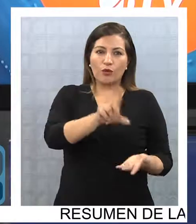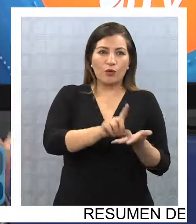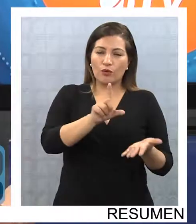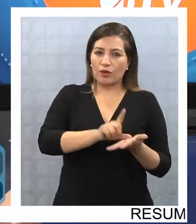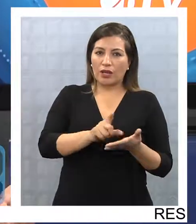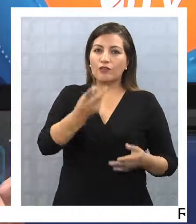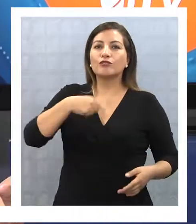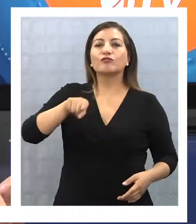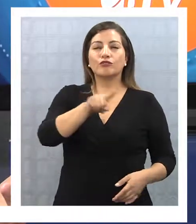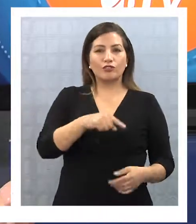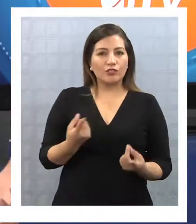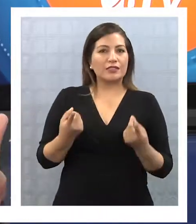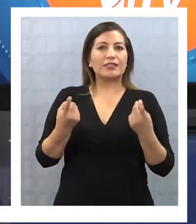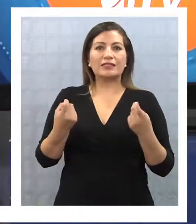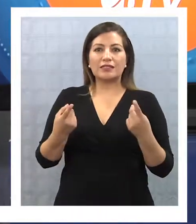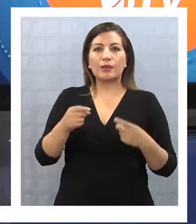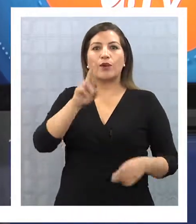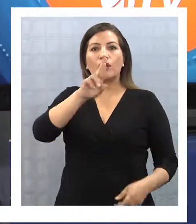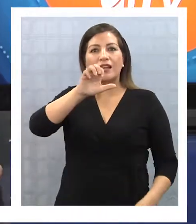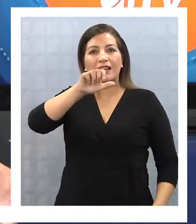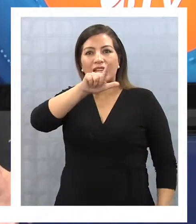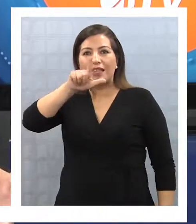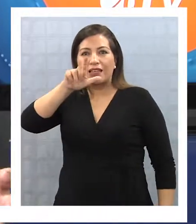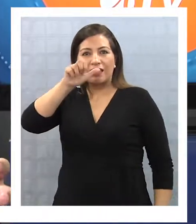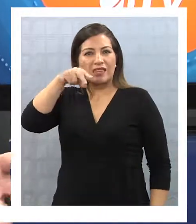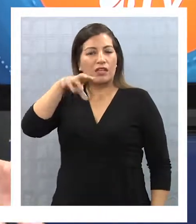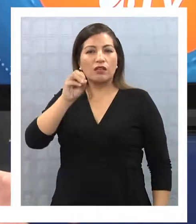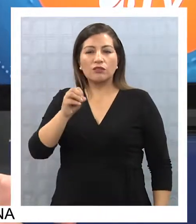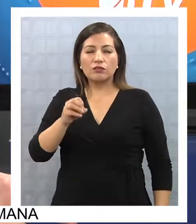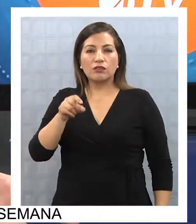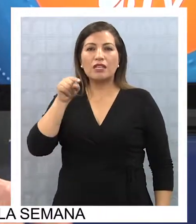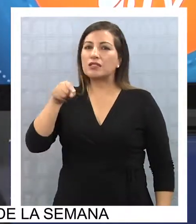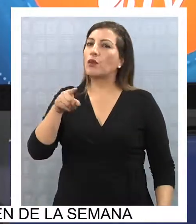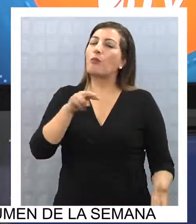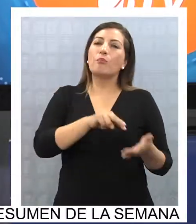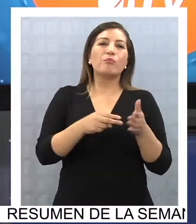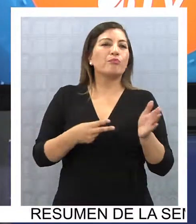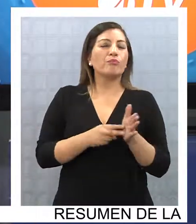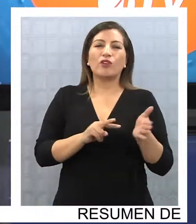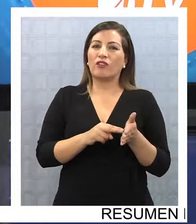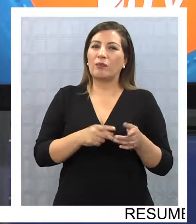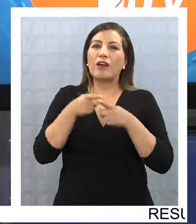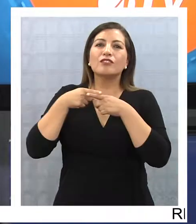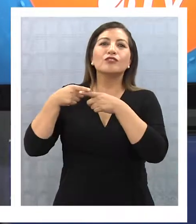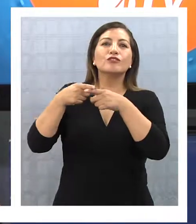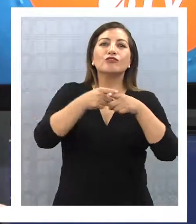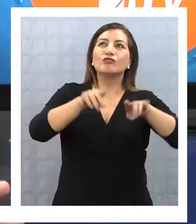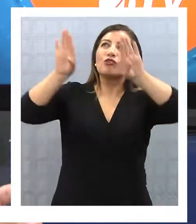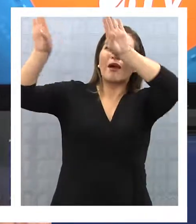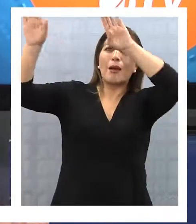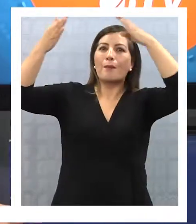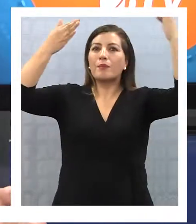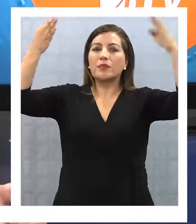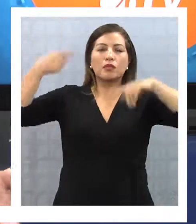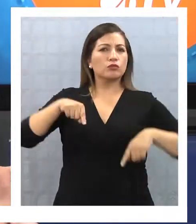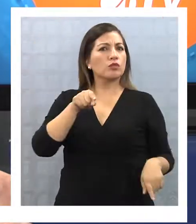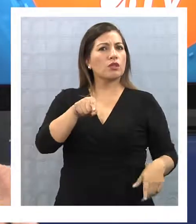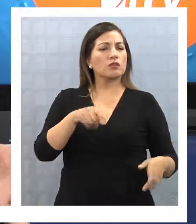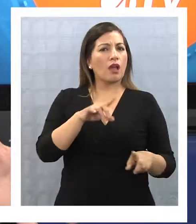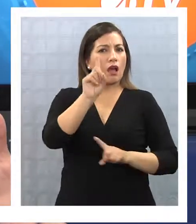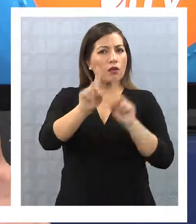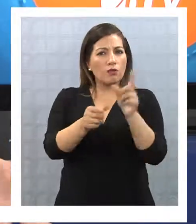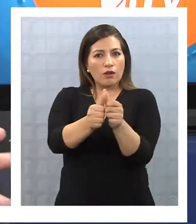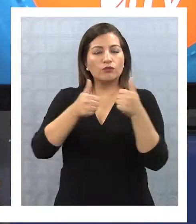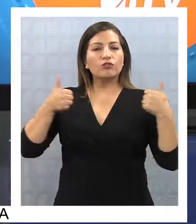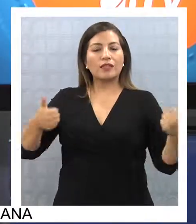necesaria. Necesitamos rellenos, y el problema es que produce estos conflictos socioambientales que nosotros llamamos. Yo lo que sé, digamos, que las